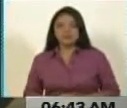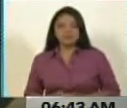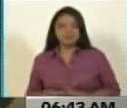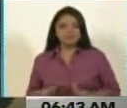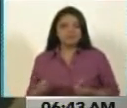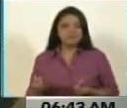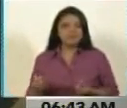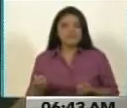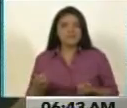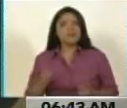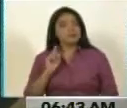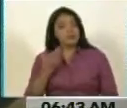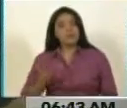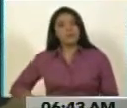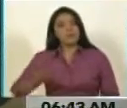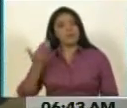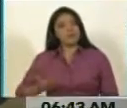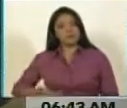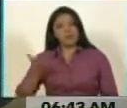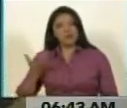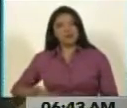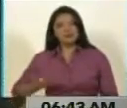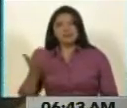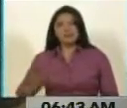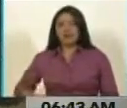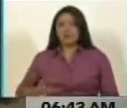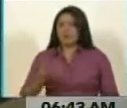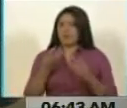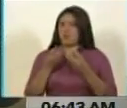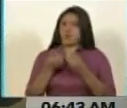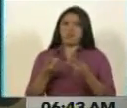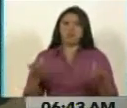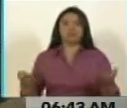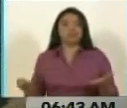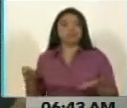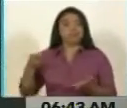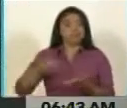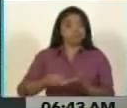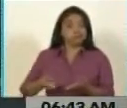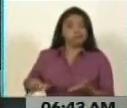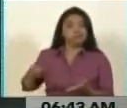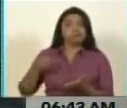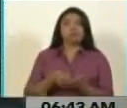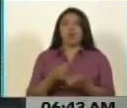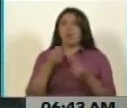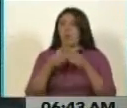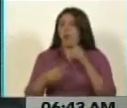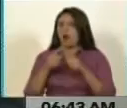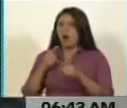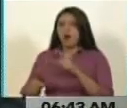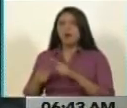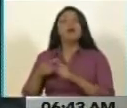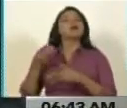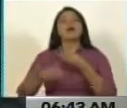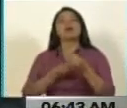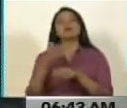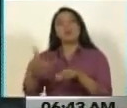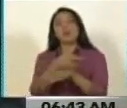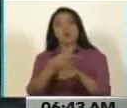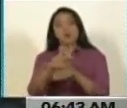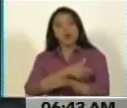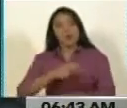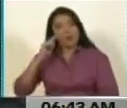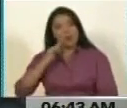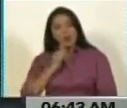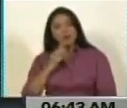la importancia del volumen de la inversión y la cantidad de eventos de calidad que realiza el gobierno bolivariano